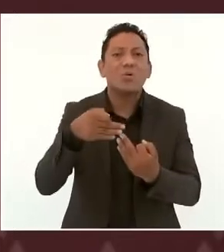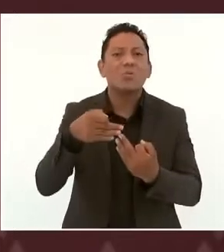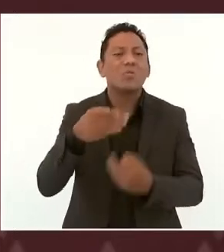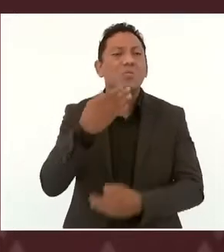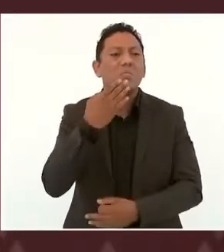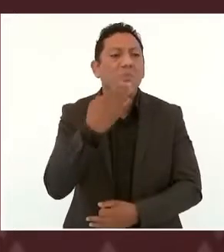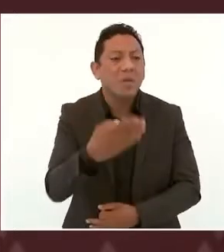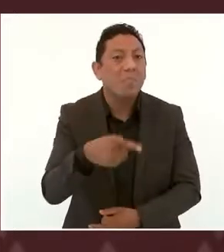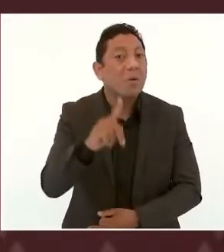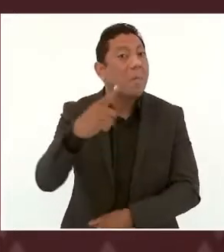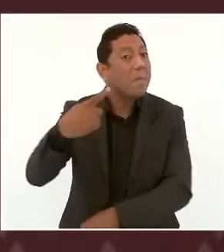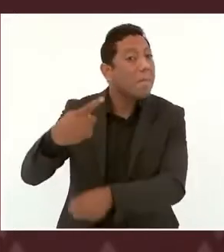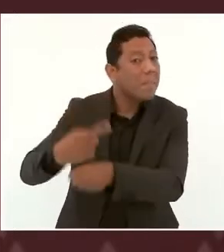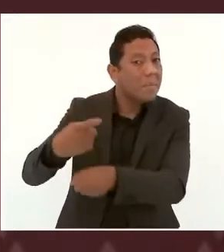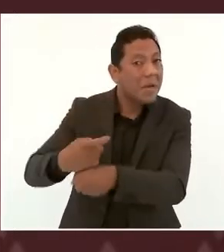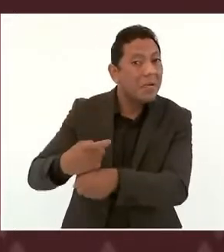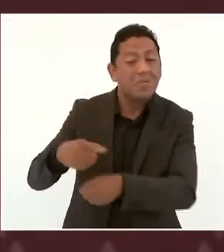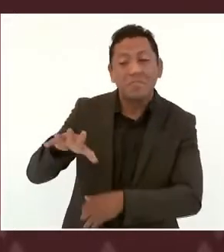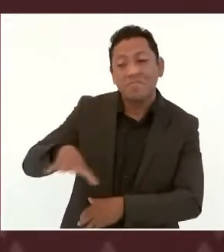pobres.